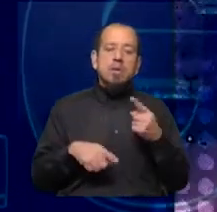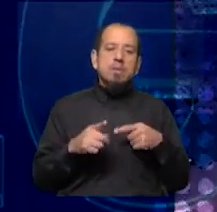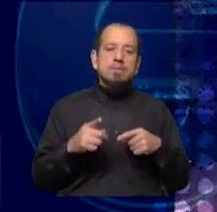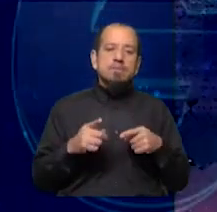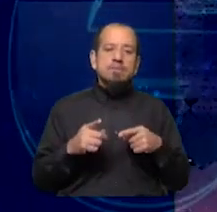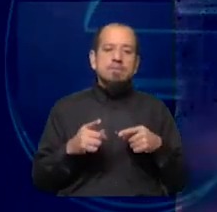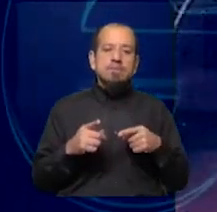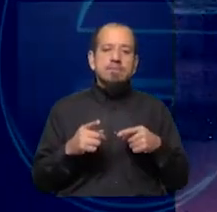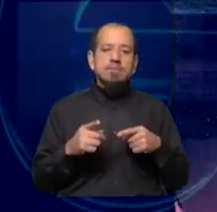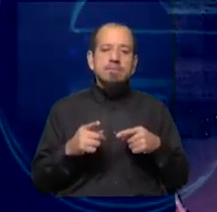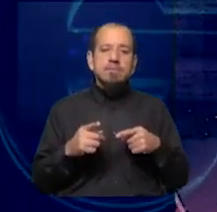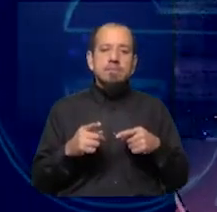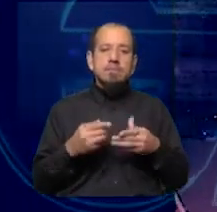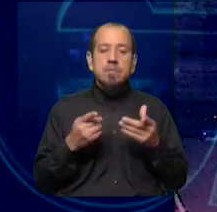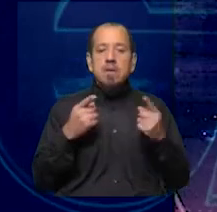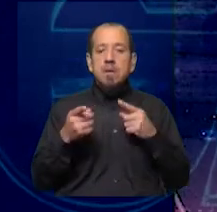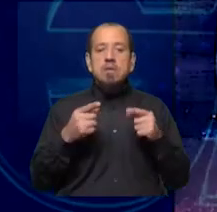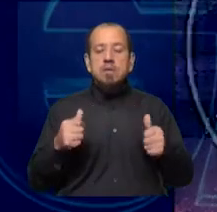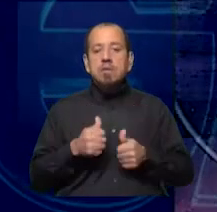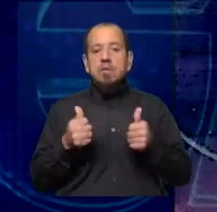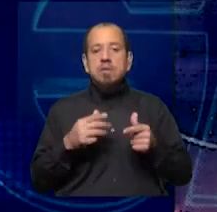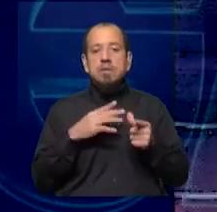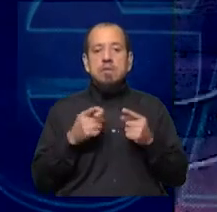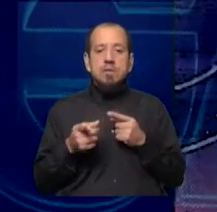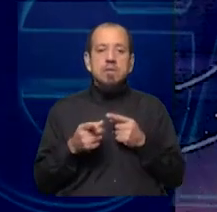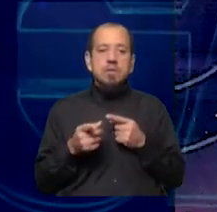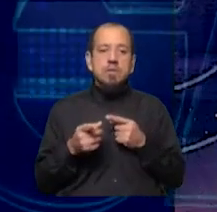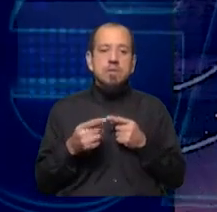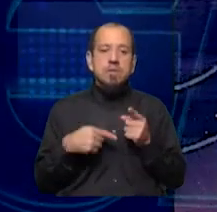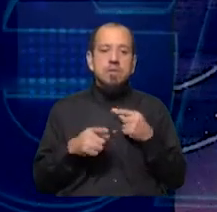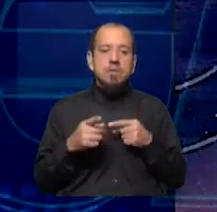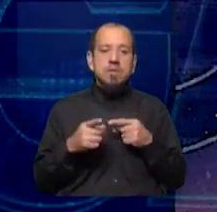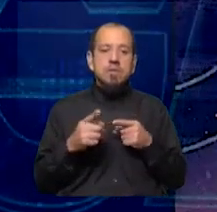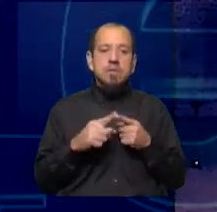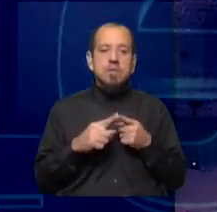la visibilidad de esos de esos eventos y Acá hay algunos equipos